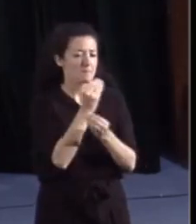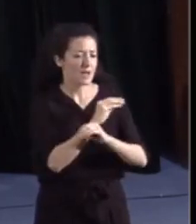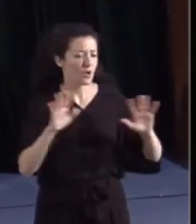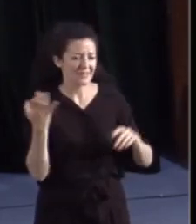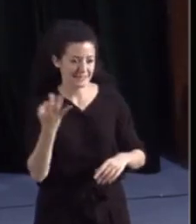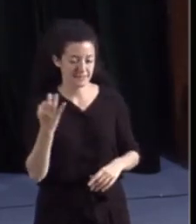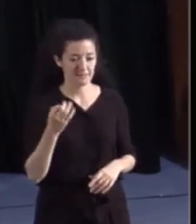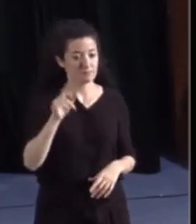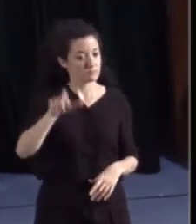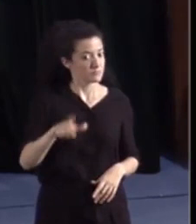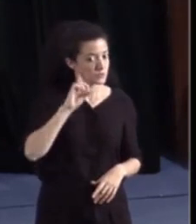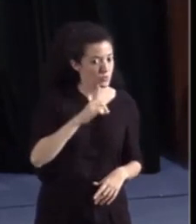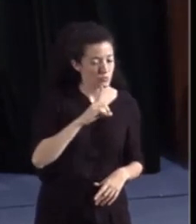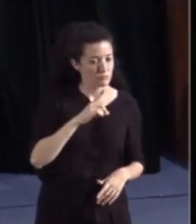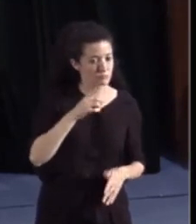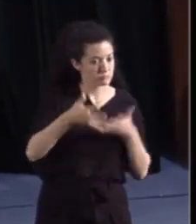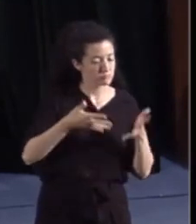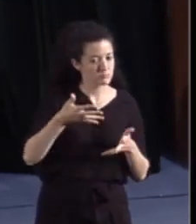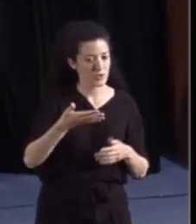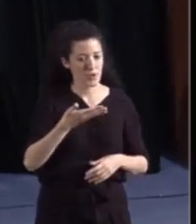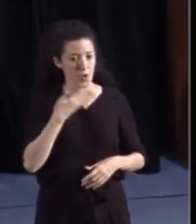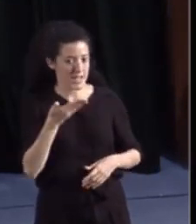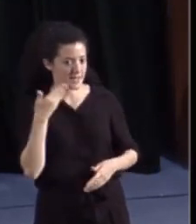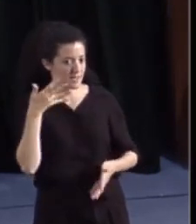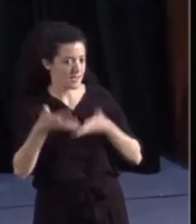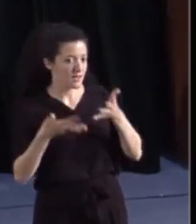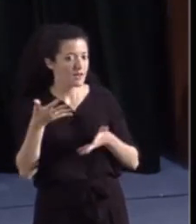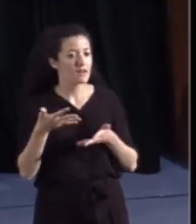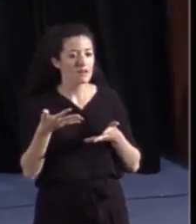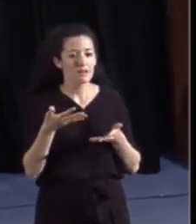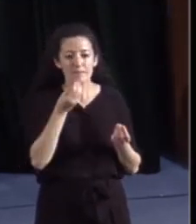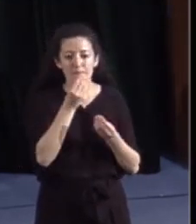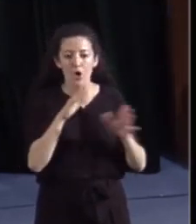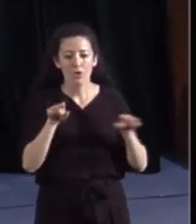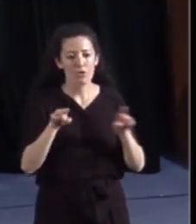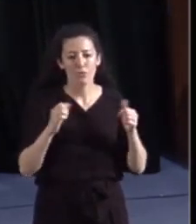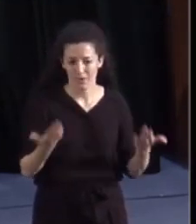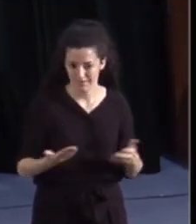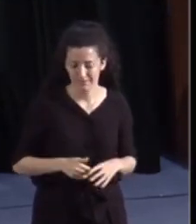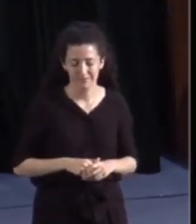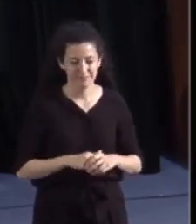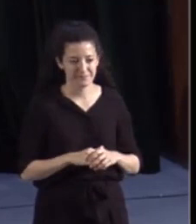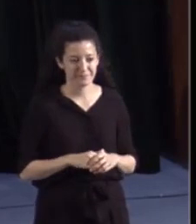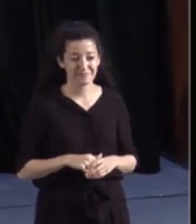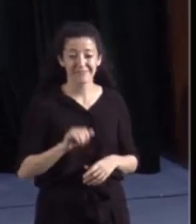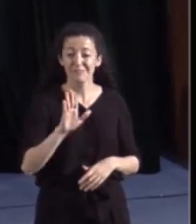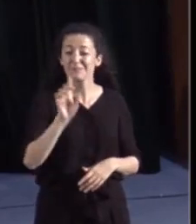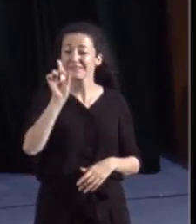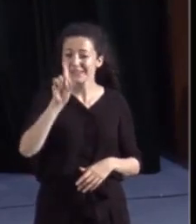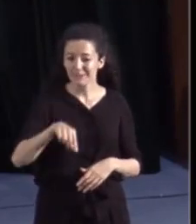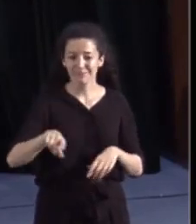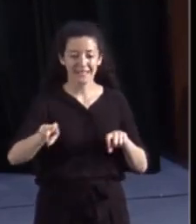cuál es el tipo de modalidad más adecuada para dar accesibilidad. Pero también hay unos